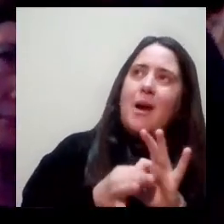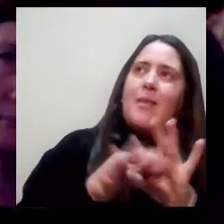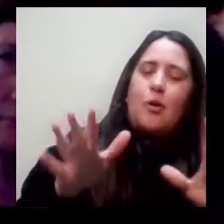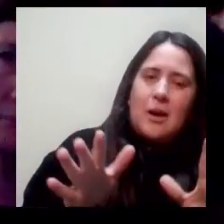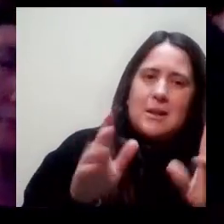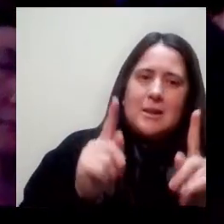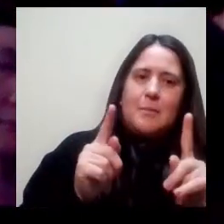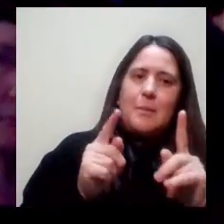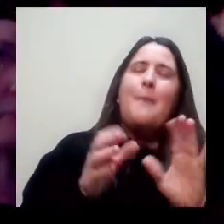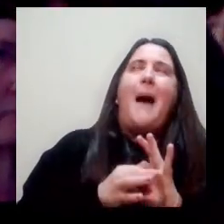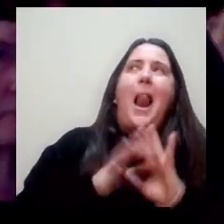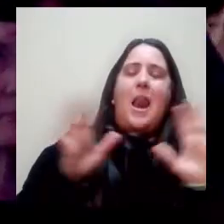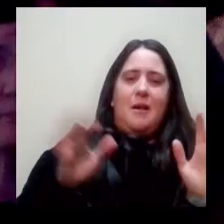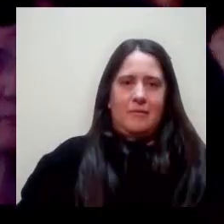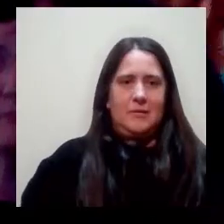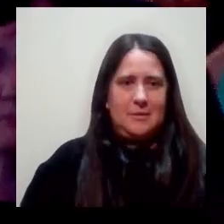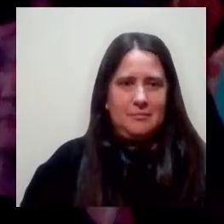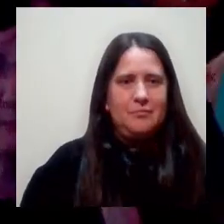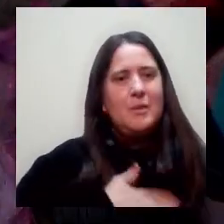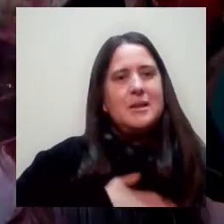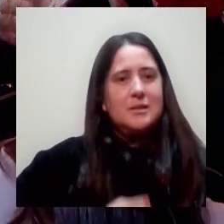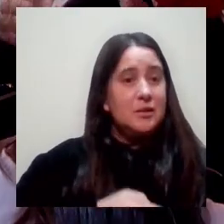más libres. ¿Cumplí con el tiempo? Sí.